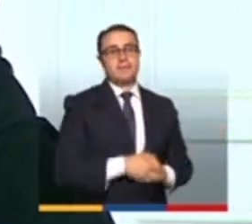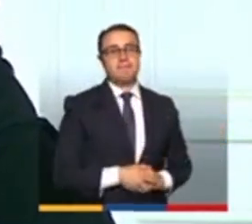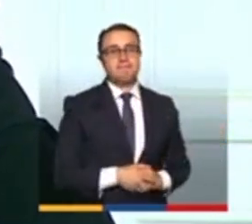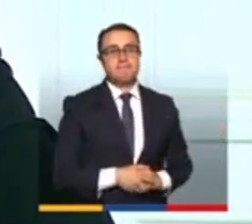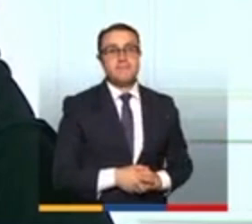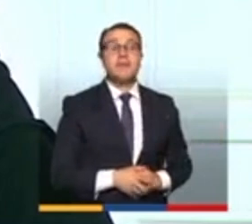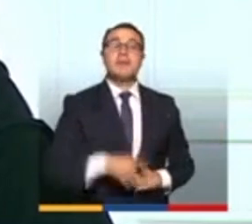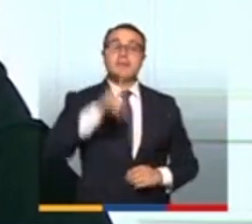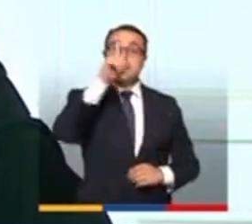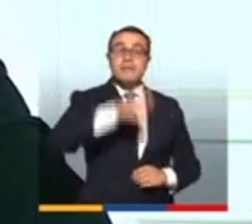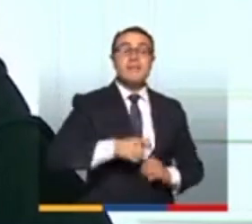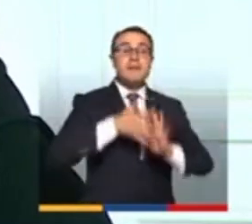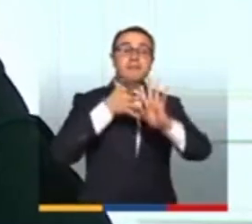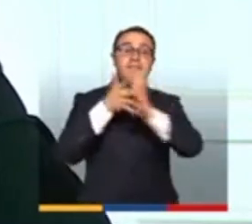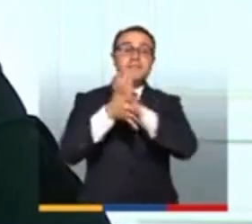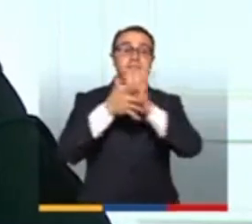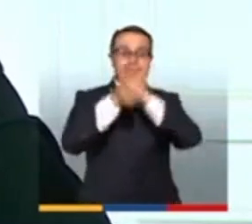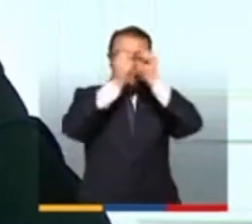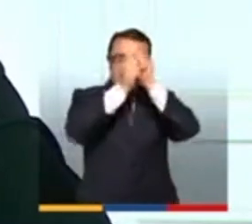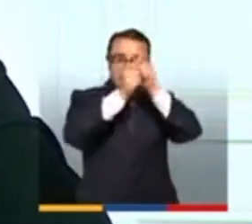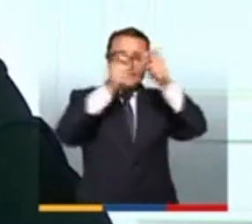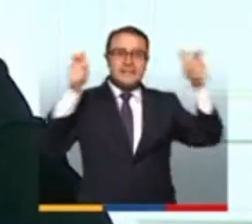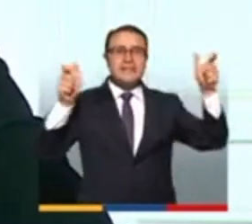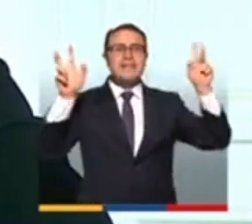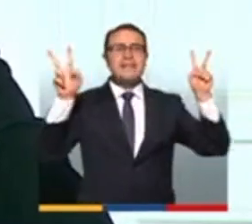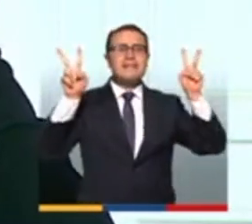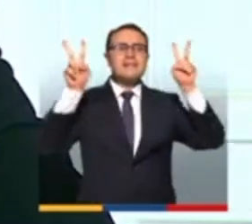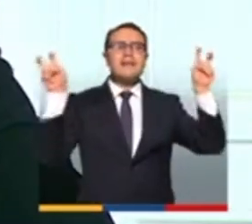declaraciones públicas sobre el estado de